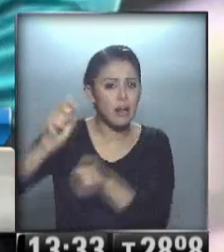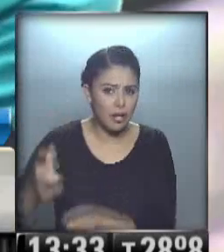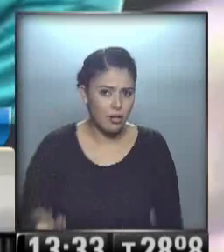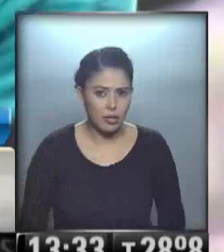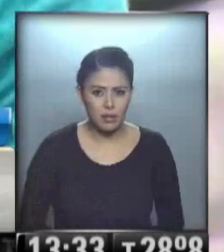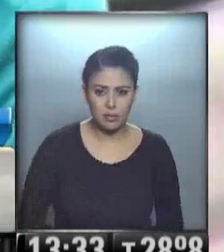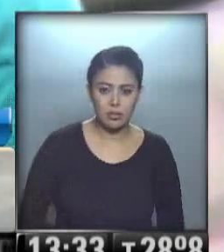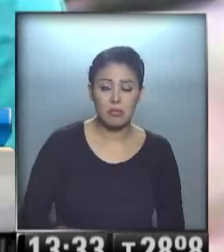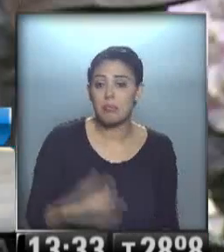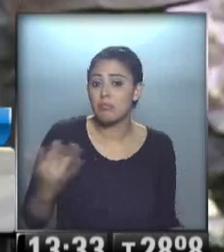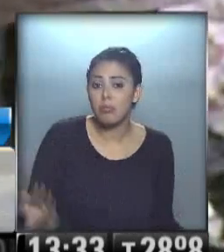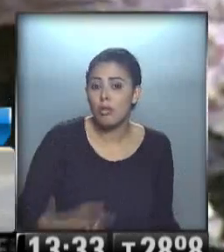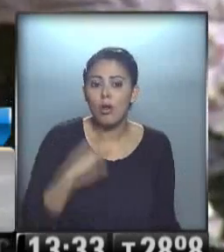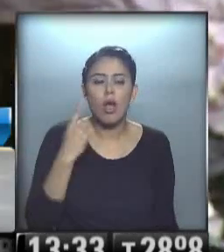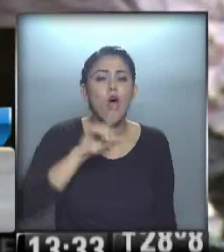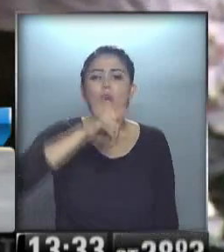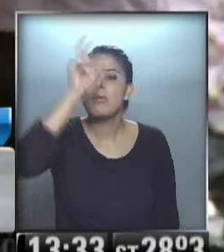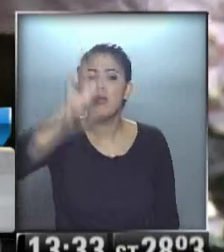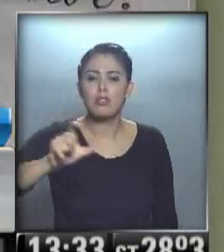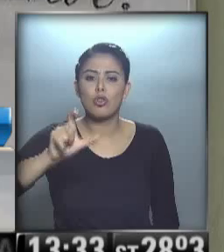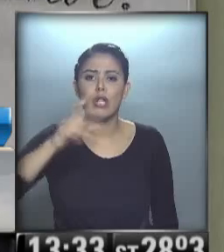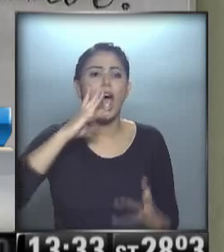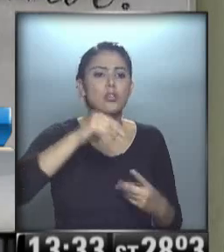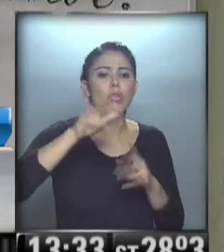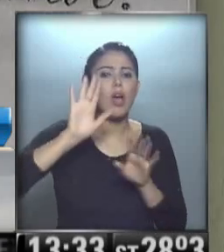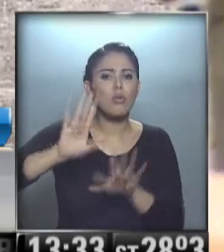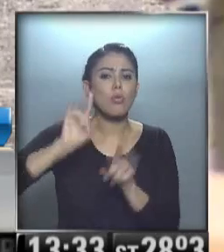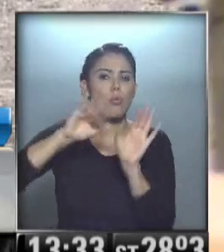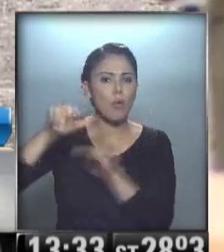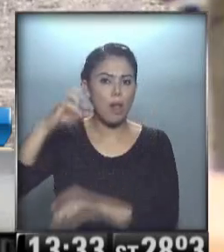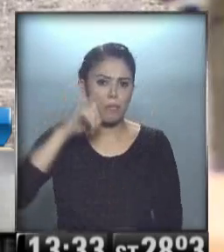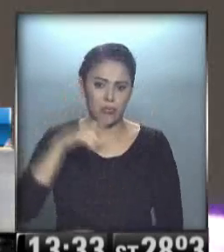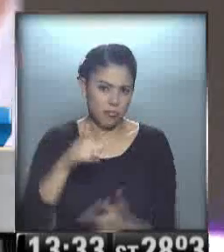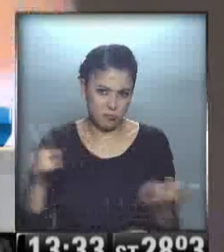Ninguno ha hecho una obra como la que hizo Pablo Escobar.